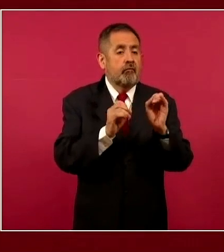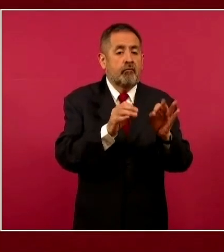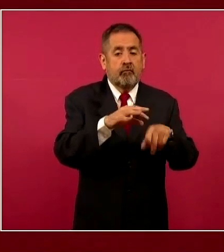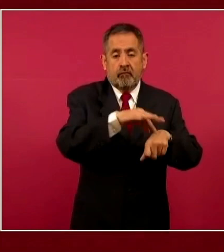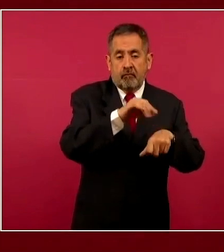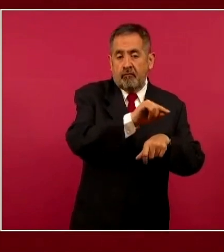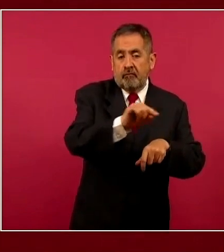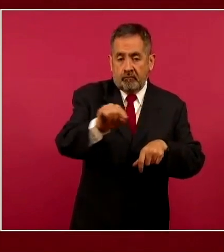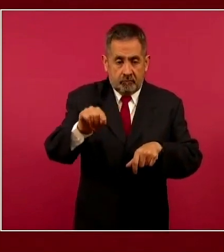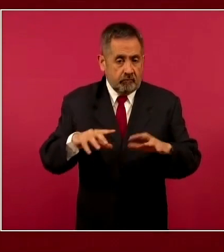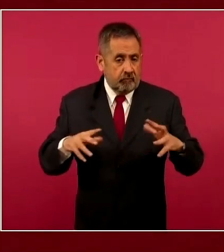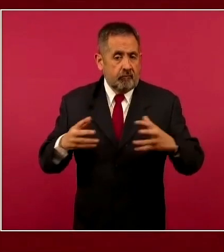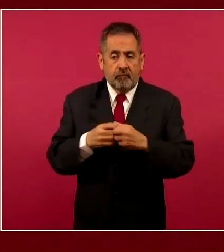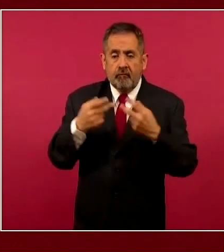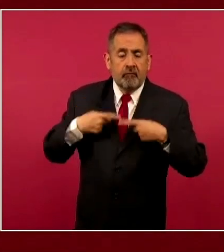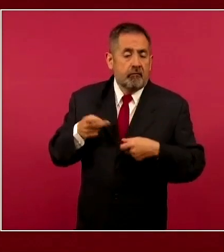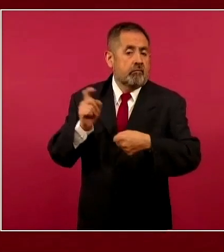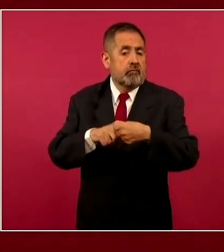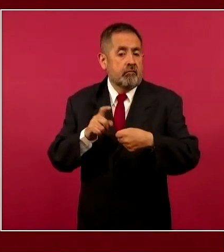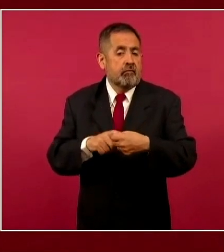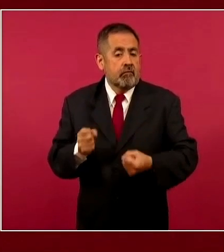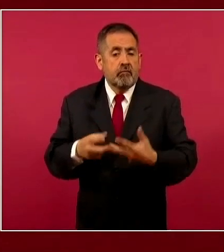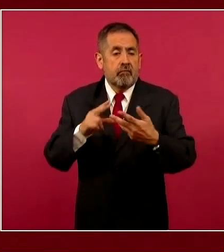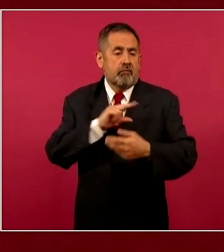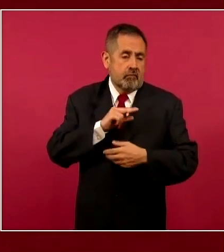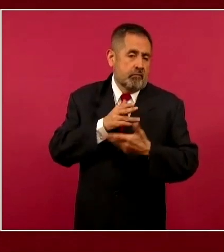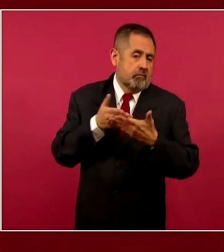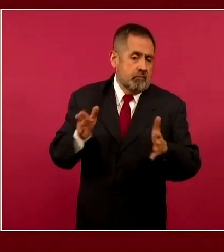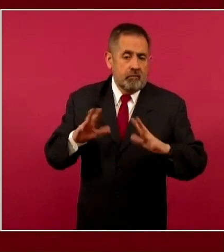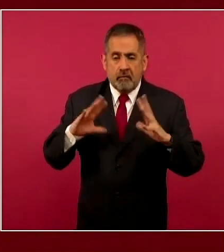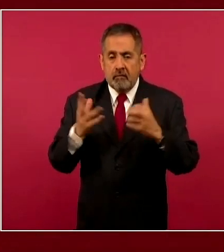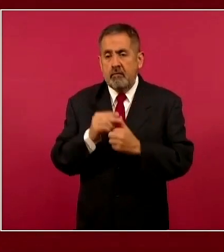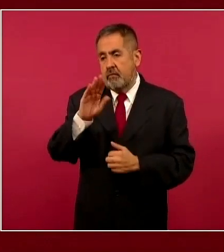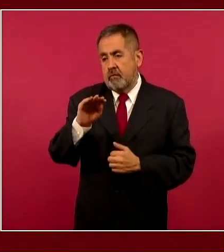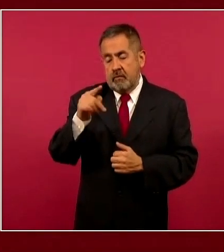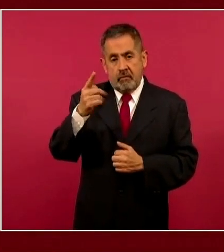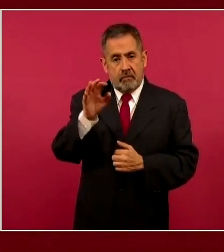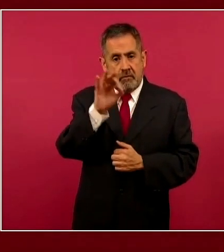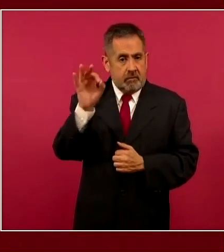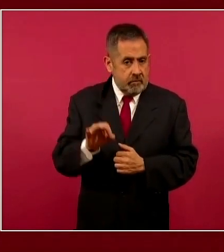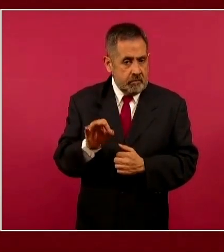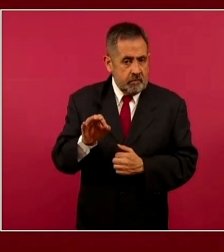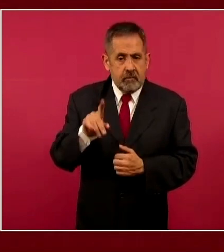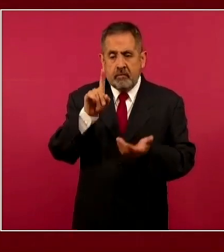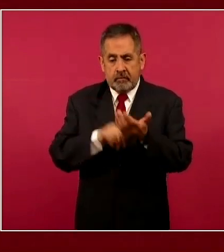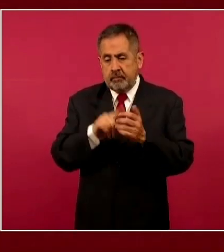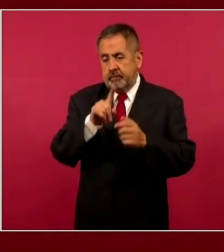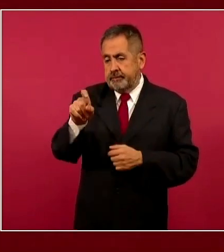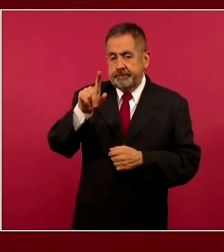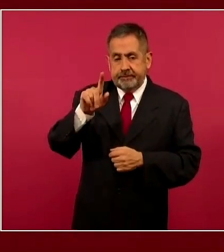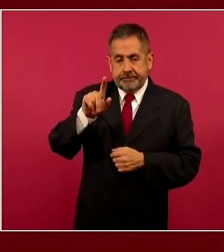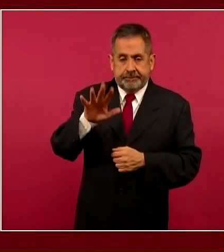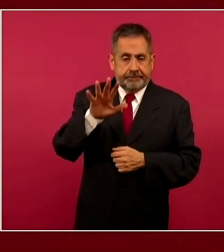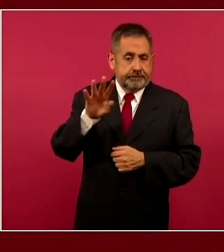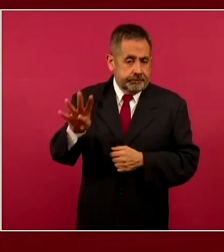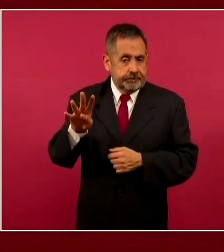cobertura de personal de médicos especialistas y generales del 91%, eso es 1,154